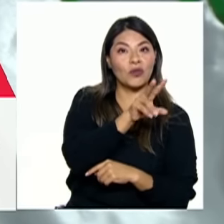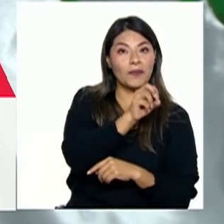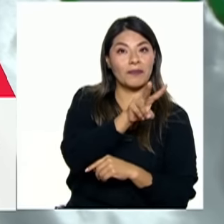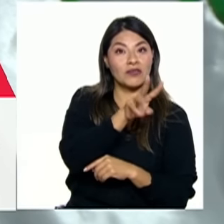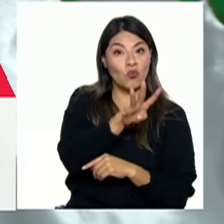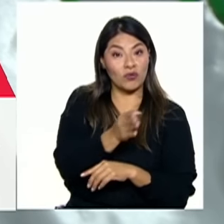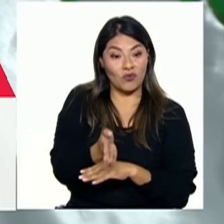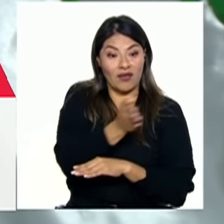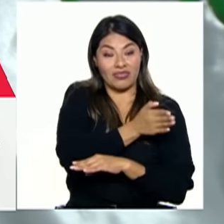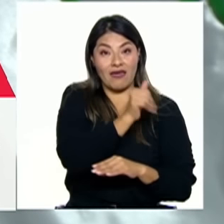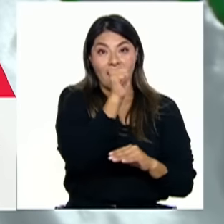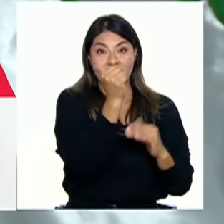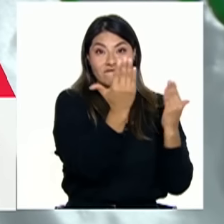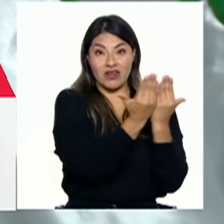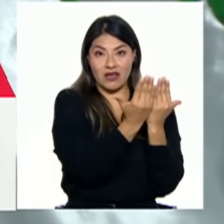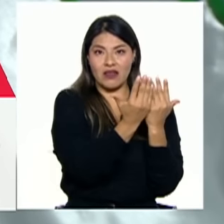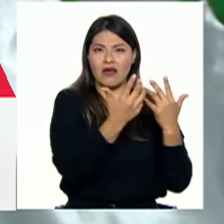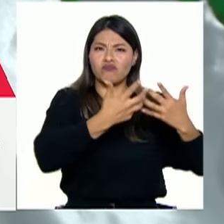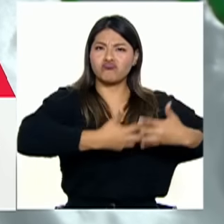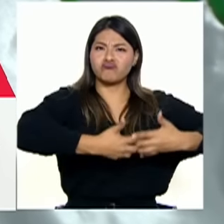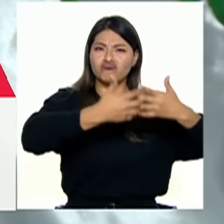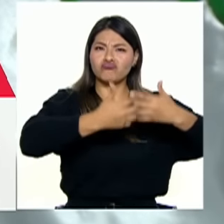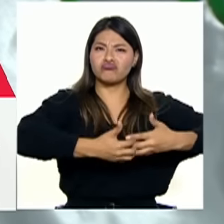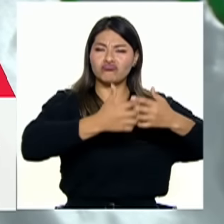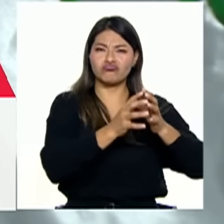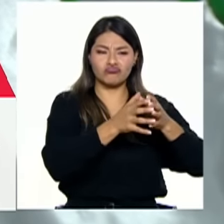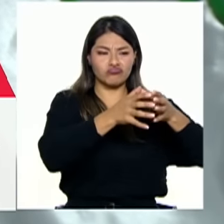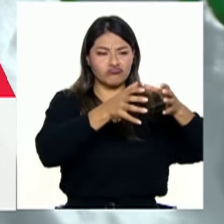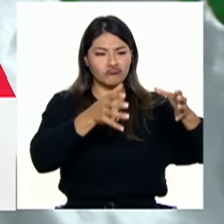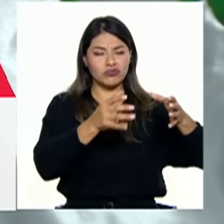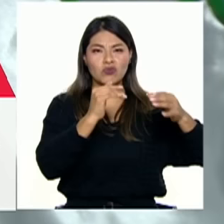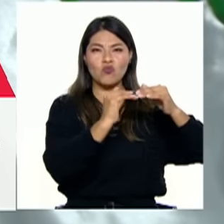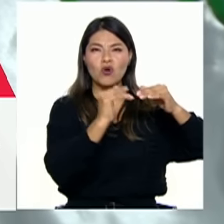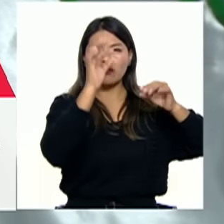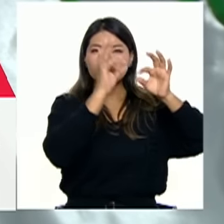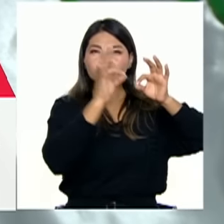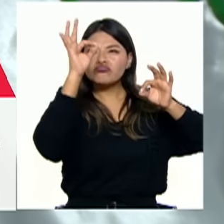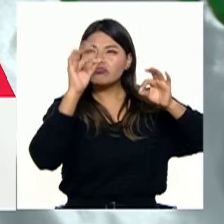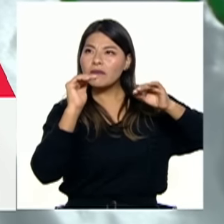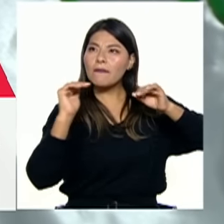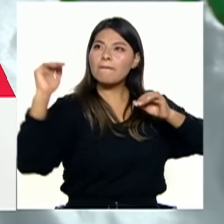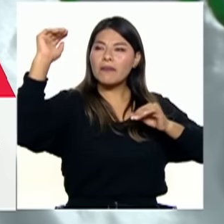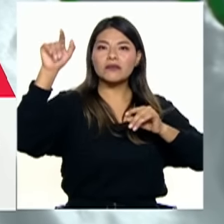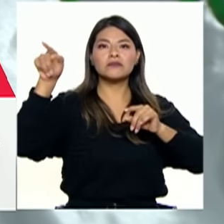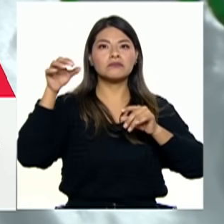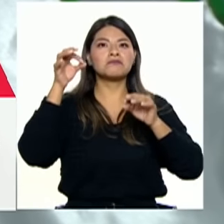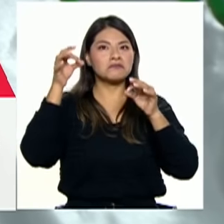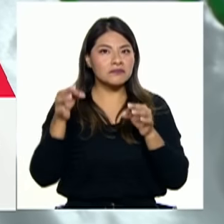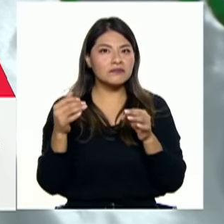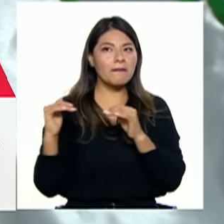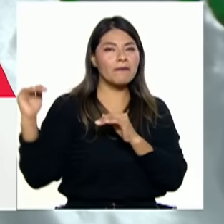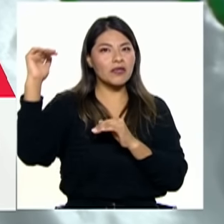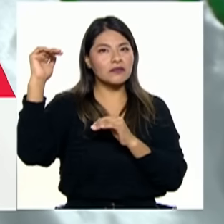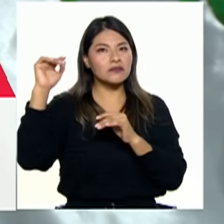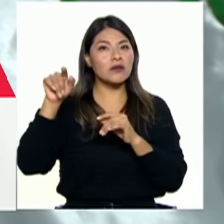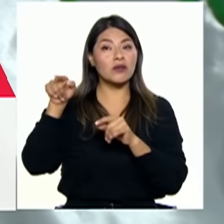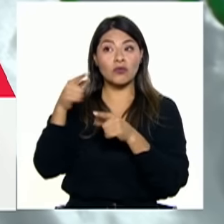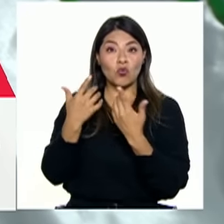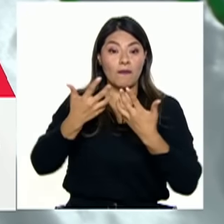año, la producción manufacturera experimentó un incremento significativo. Así,